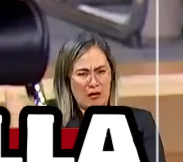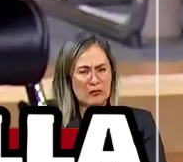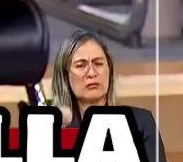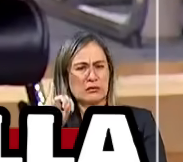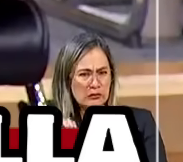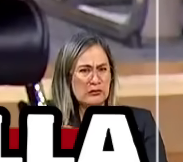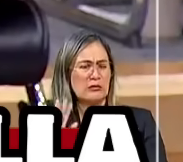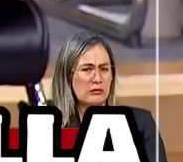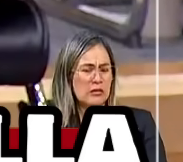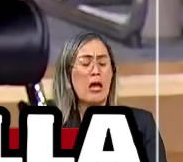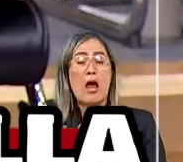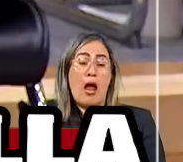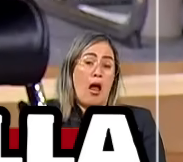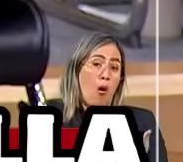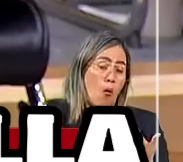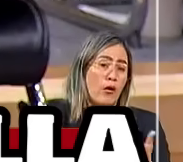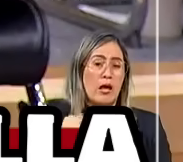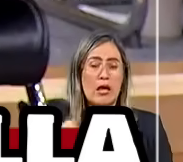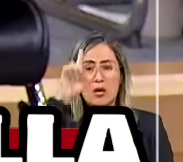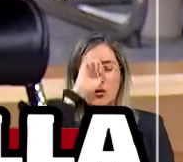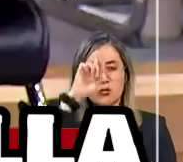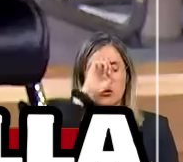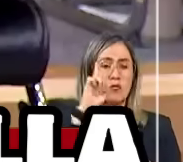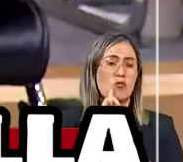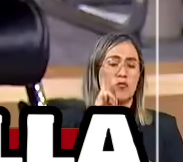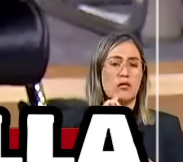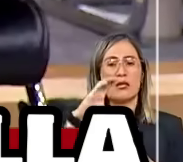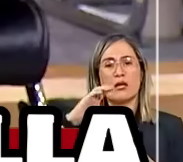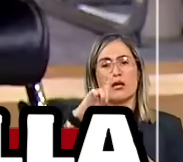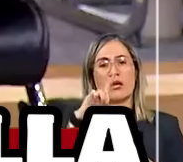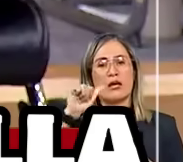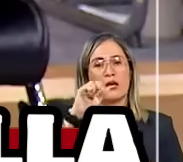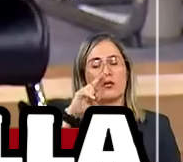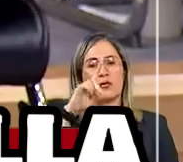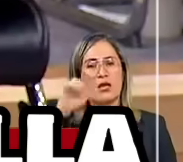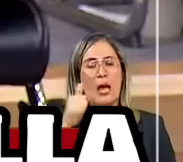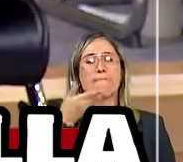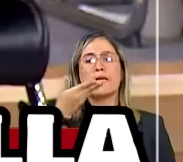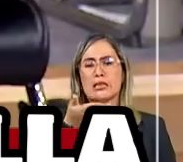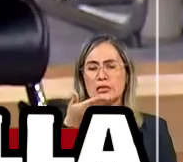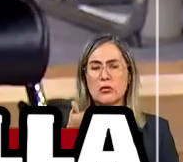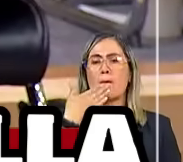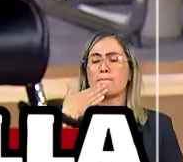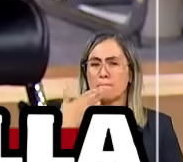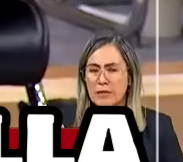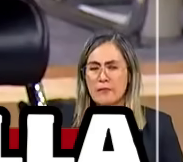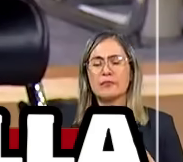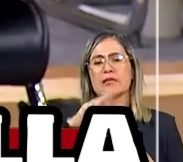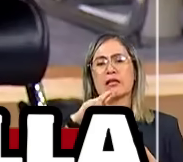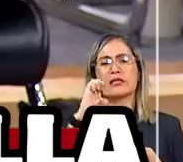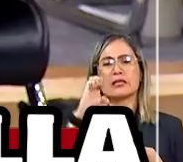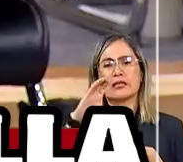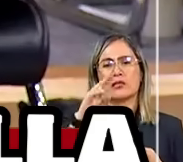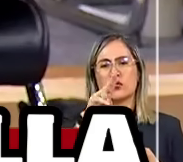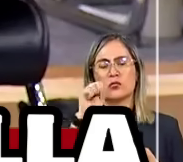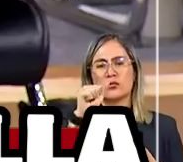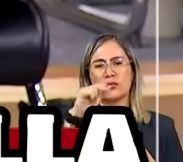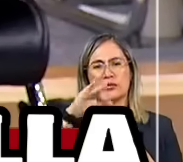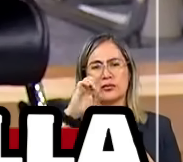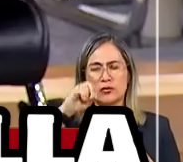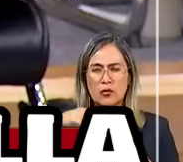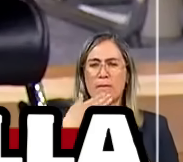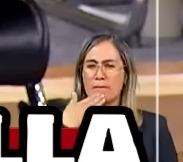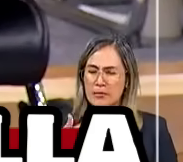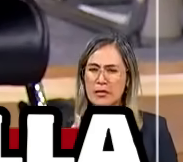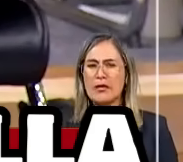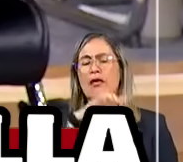caso, ahora sigue como aconseja la consejera Claudia Zavala, que hagan bien su petición, que planteen la recusación y luego lo presentan a la siguiente sesión